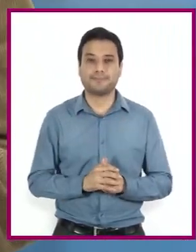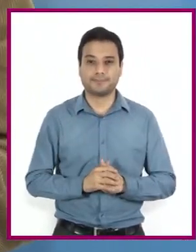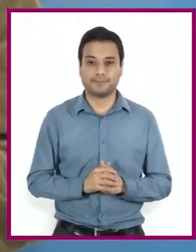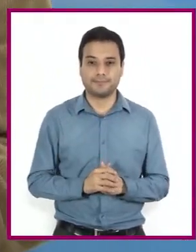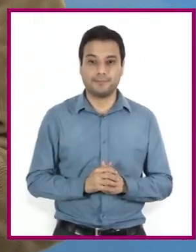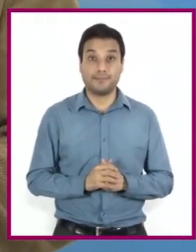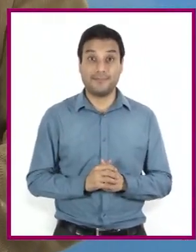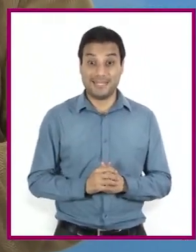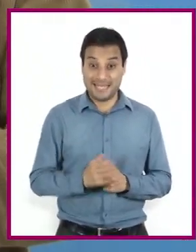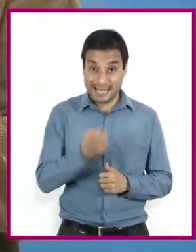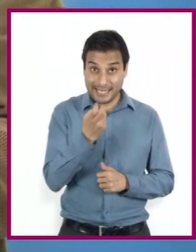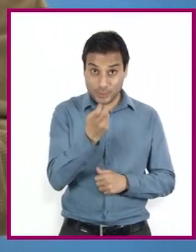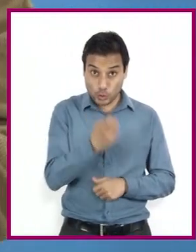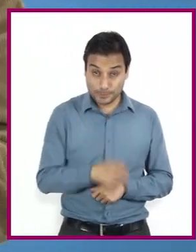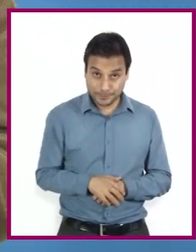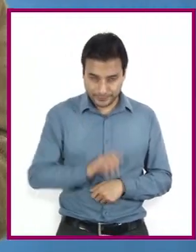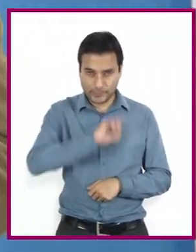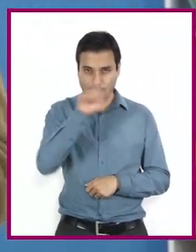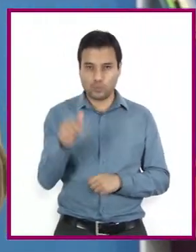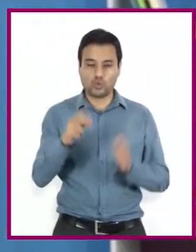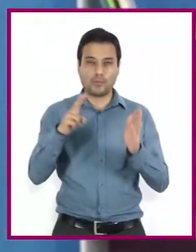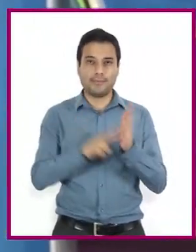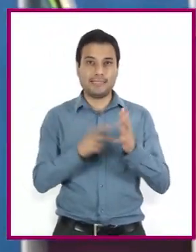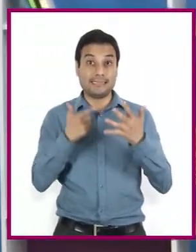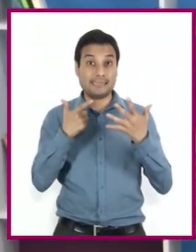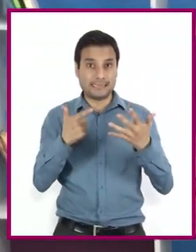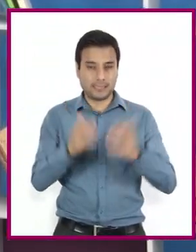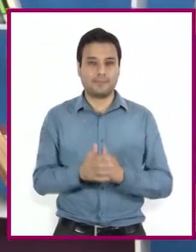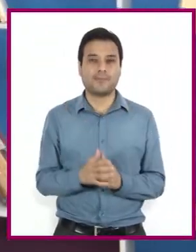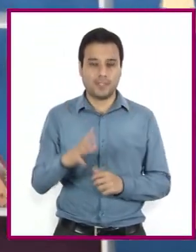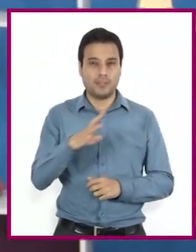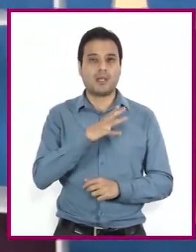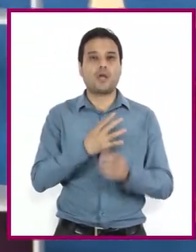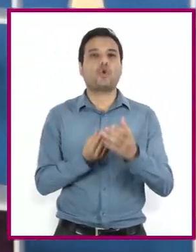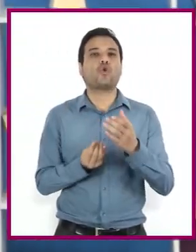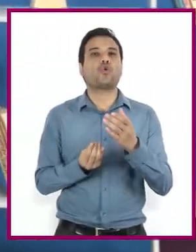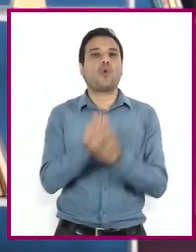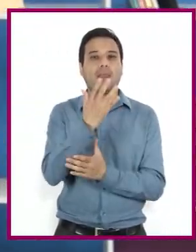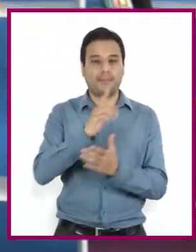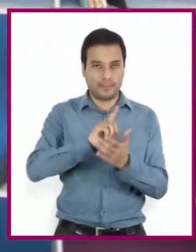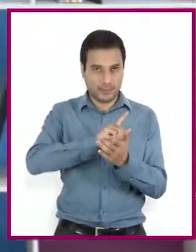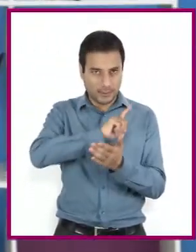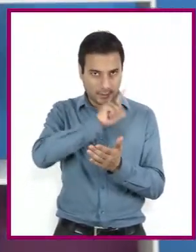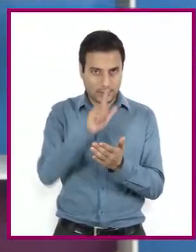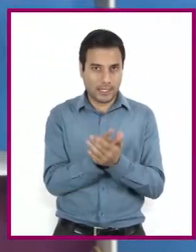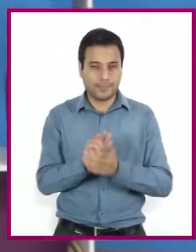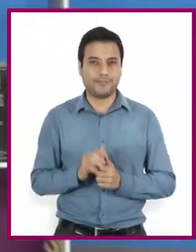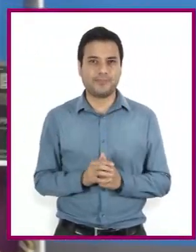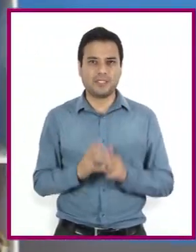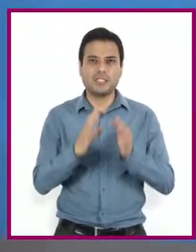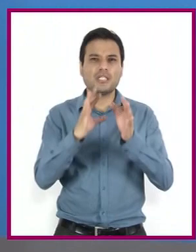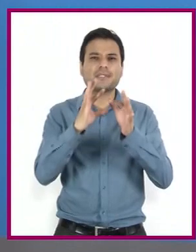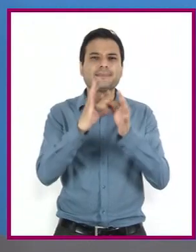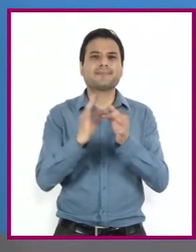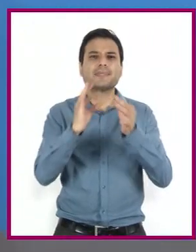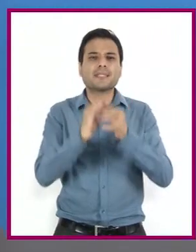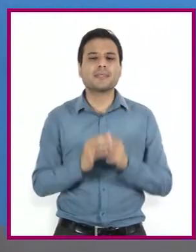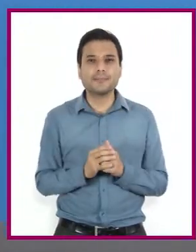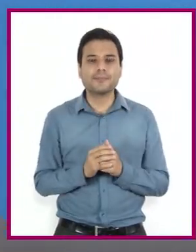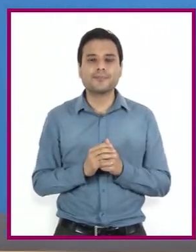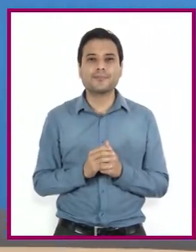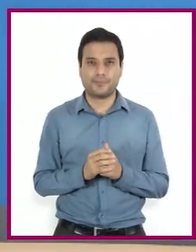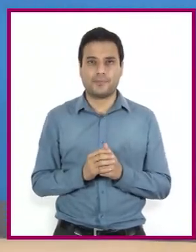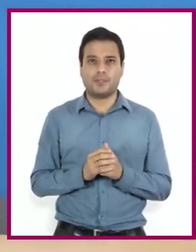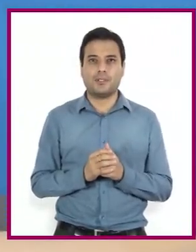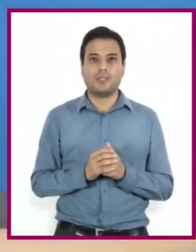Esta situación llevó a que en 2007 se elaborara una nueva reforma electoral en la que se establecía la reducción de